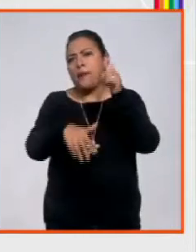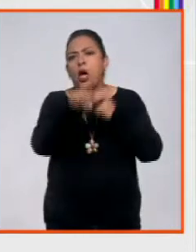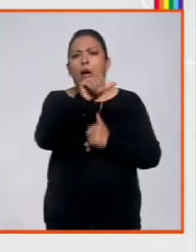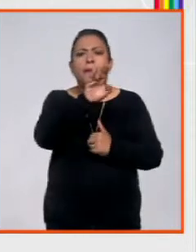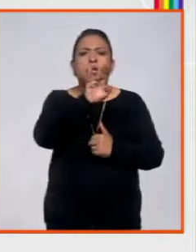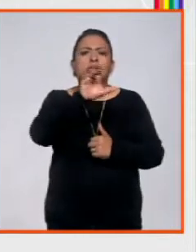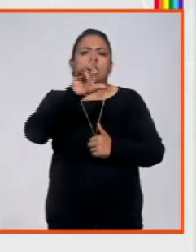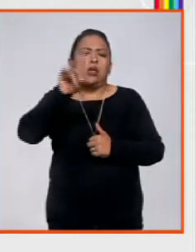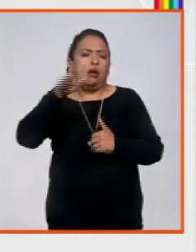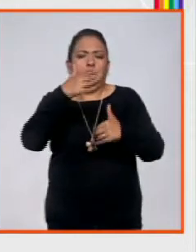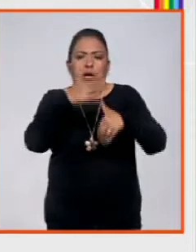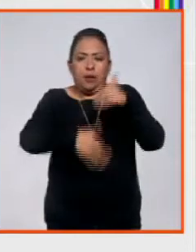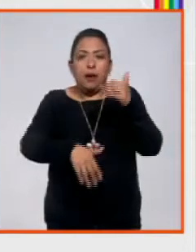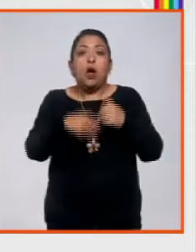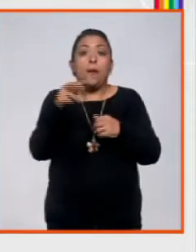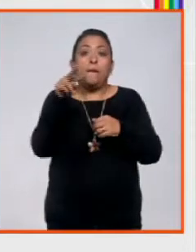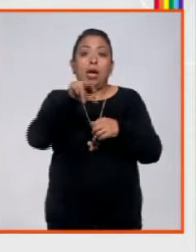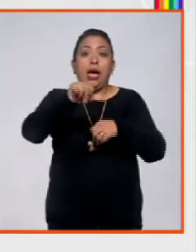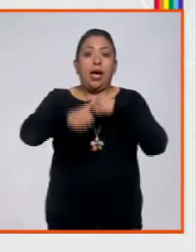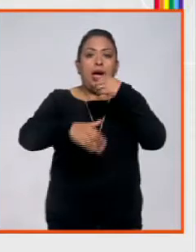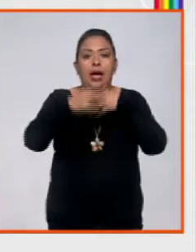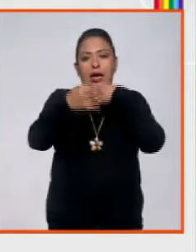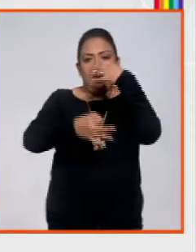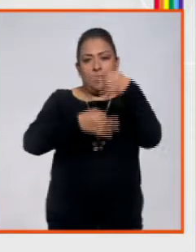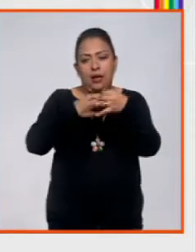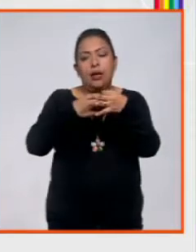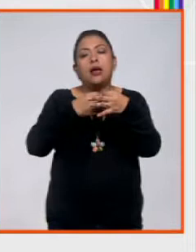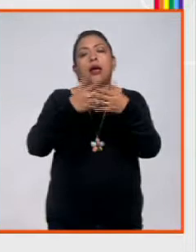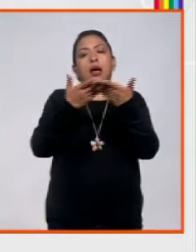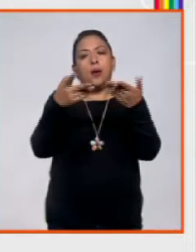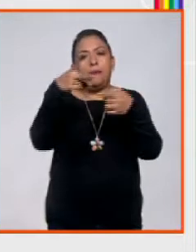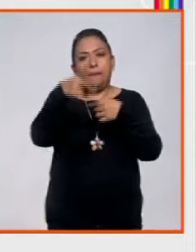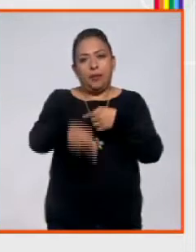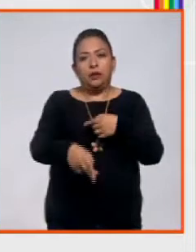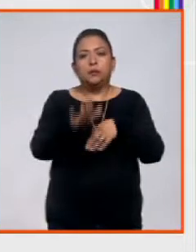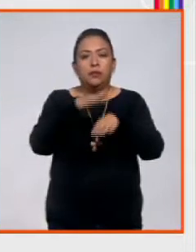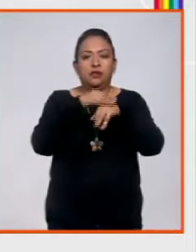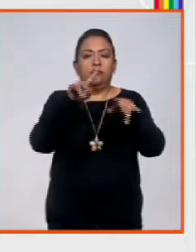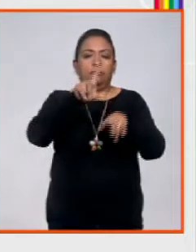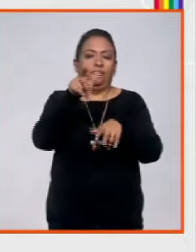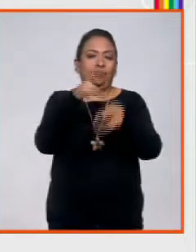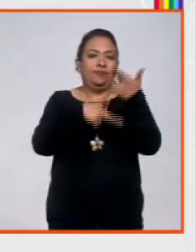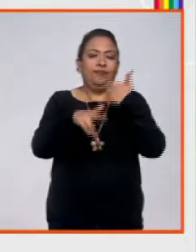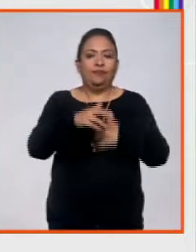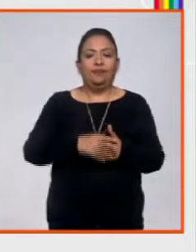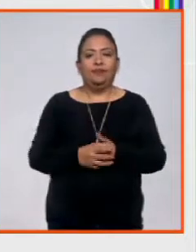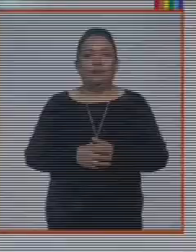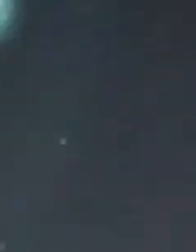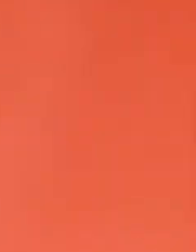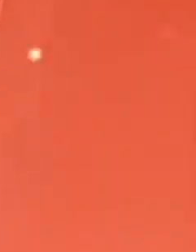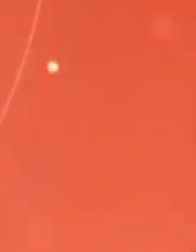crisis quedar yo entonces lo pierde terminar las noticias 22 vamos a una pausa tenemos más a regresar